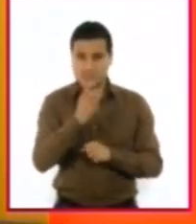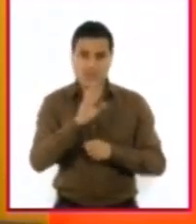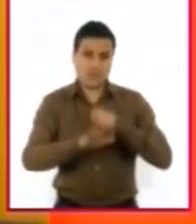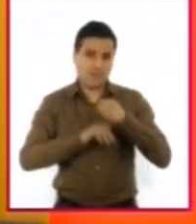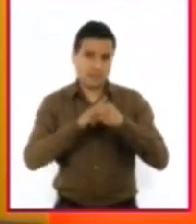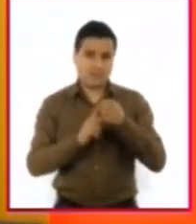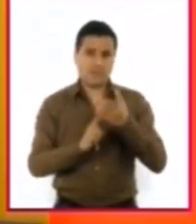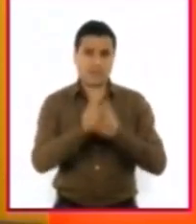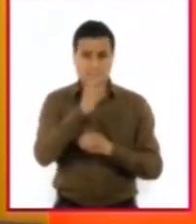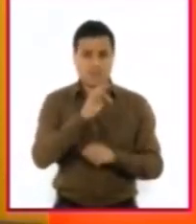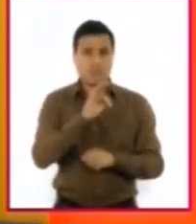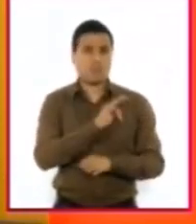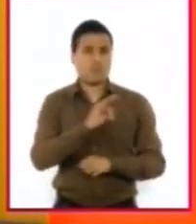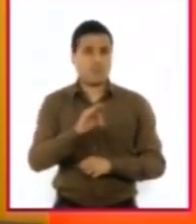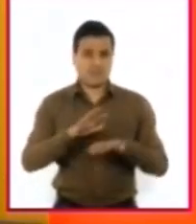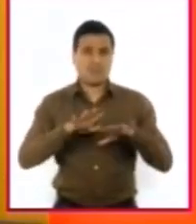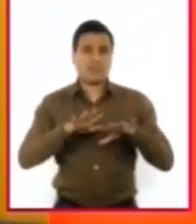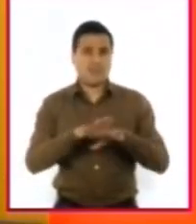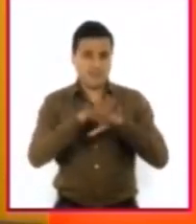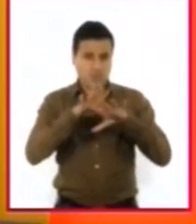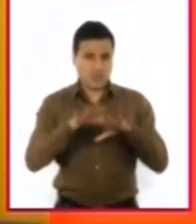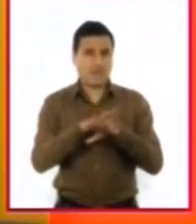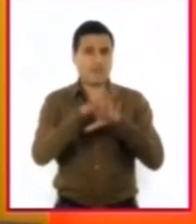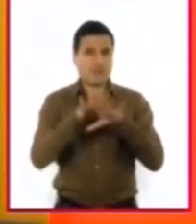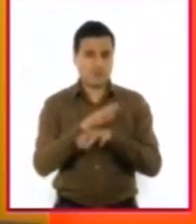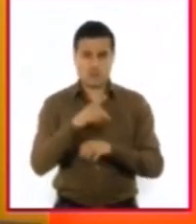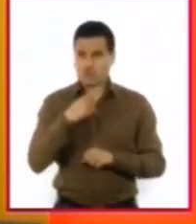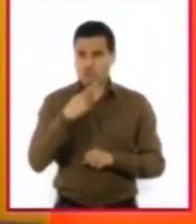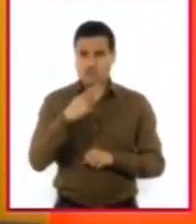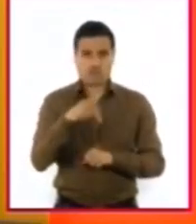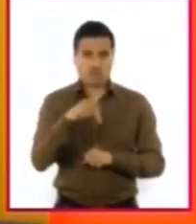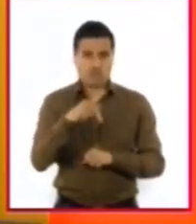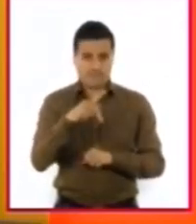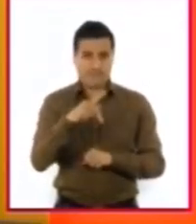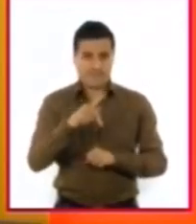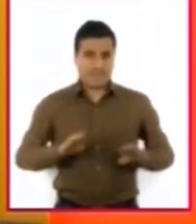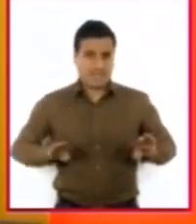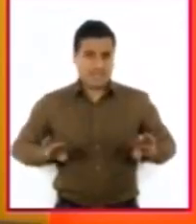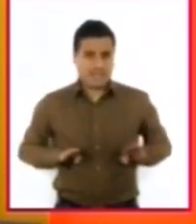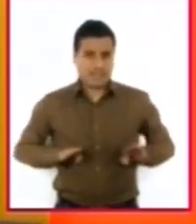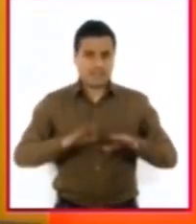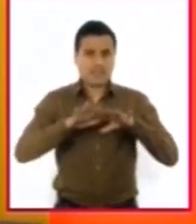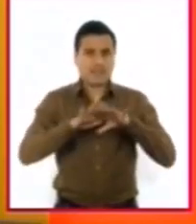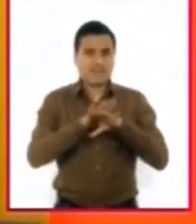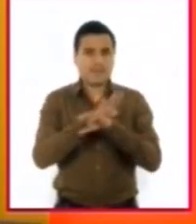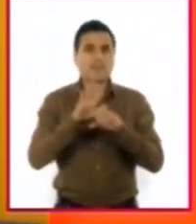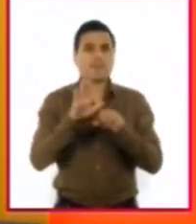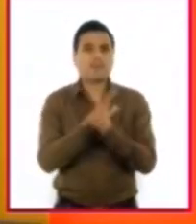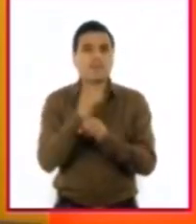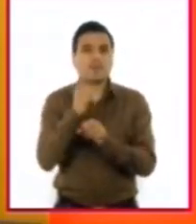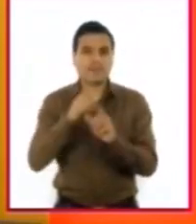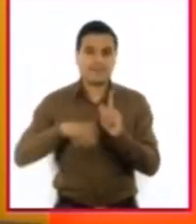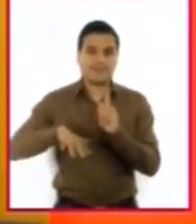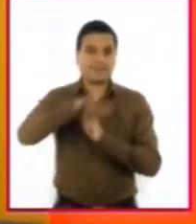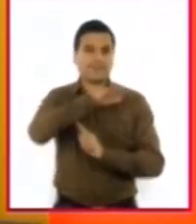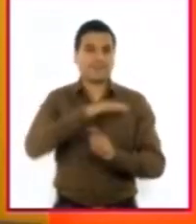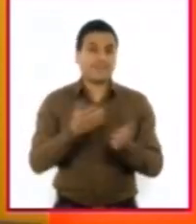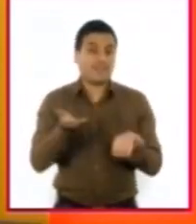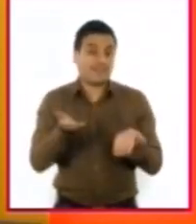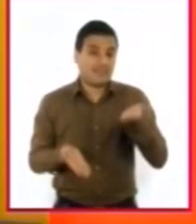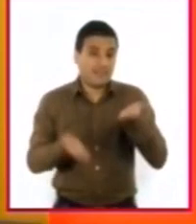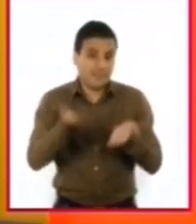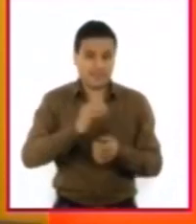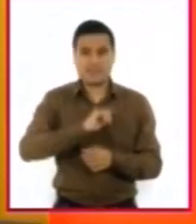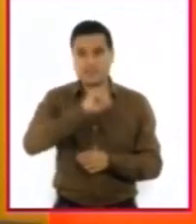esos cambios se deben a la capacidad de los propios organismos de reaccionar ante el medio, alternando con ellos sus hábitos y costumbres.